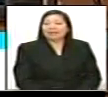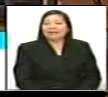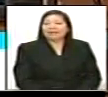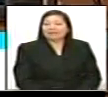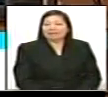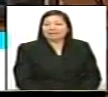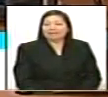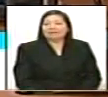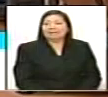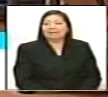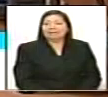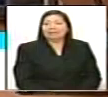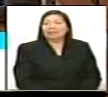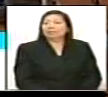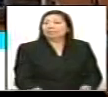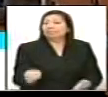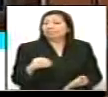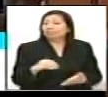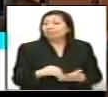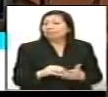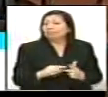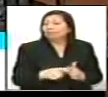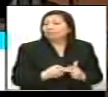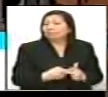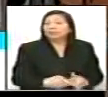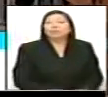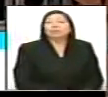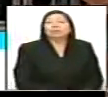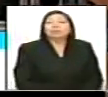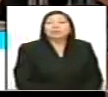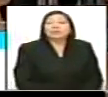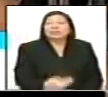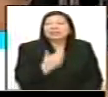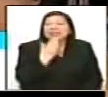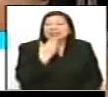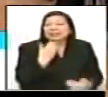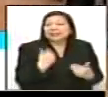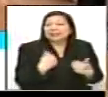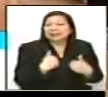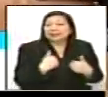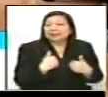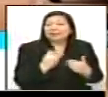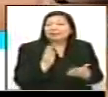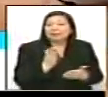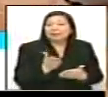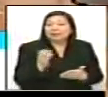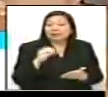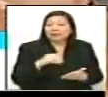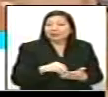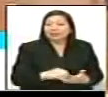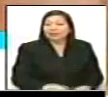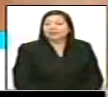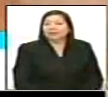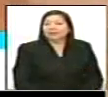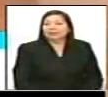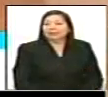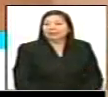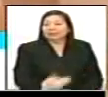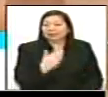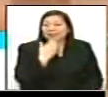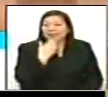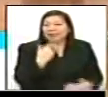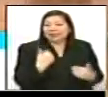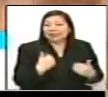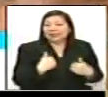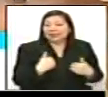Sí, de hecho, la propuesta inicial era que quien tiene la facultad de imponer la sanción sea quien tiene